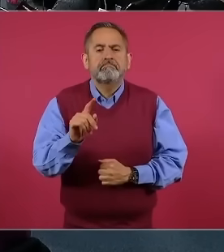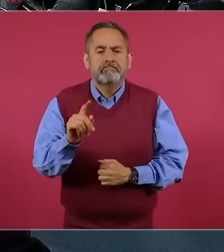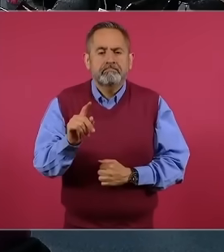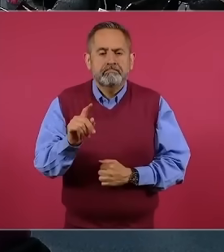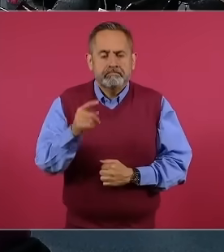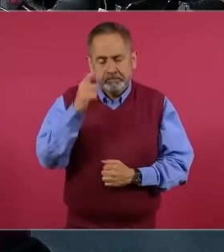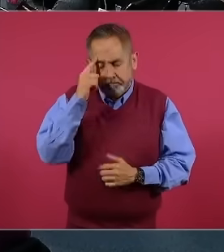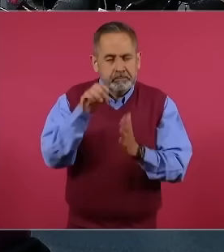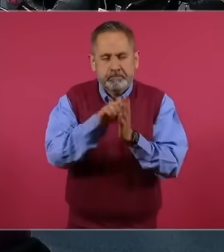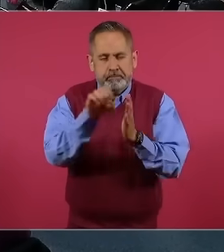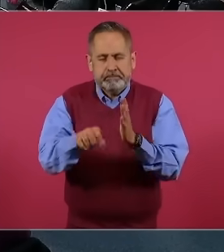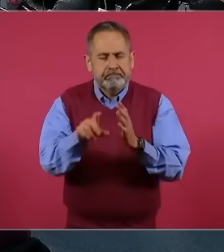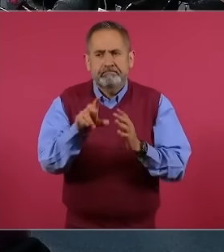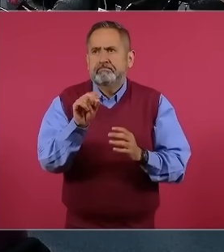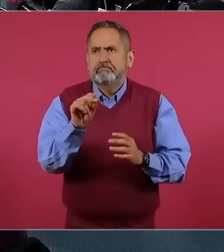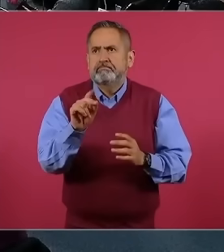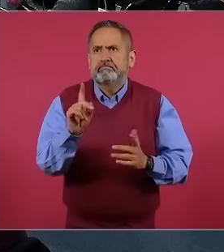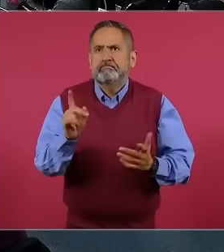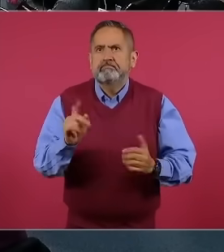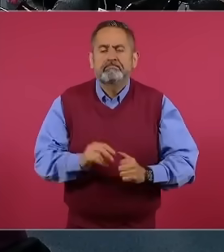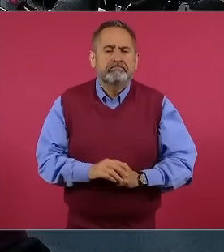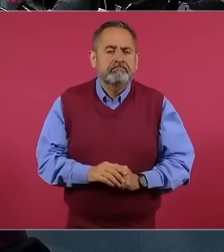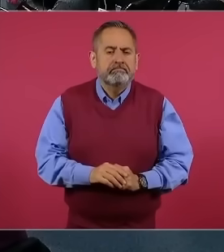hemos, por ejemplo,